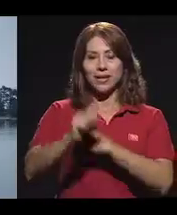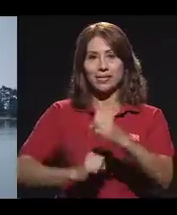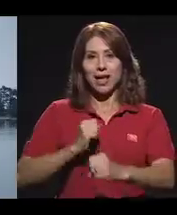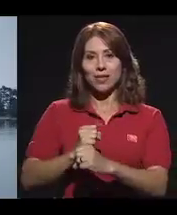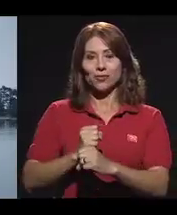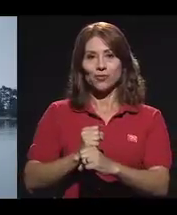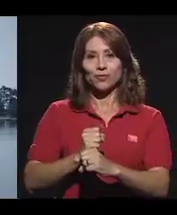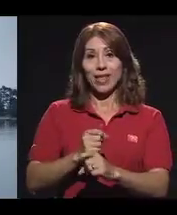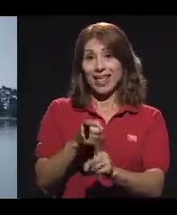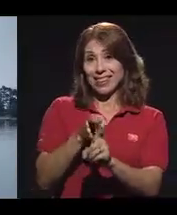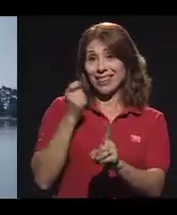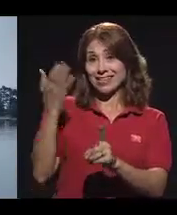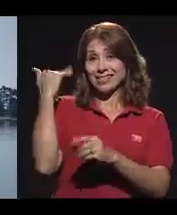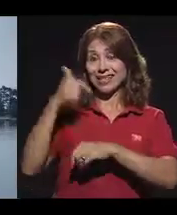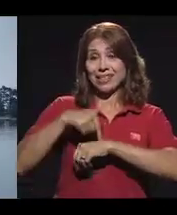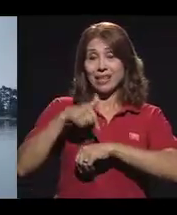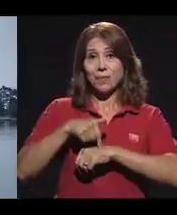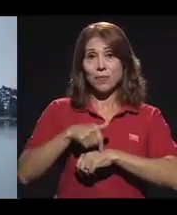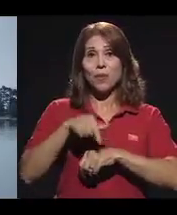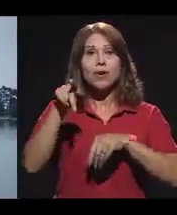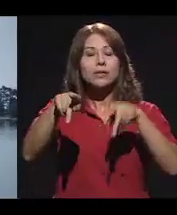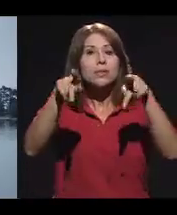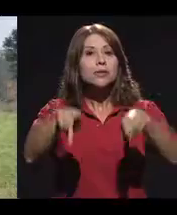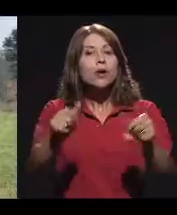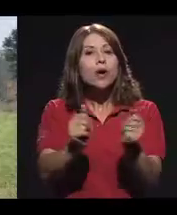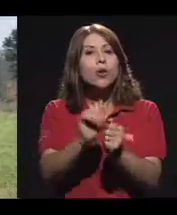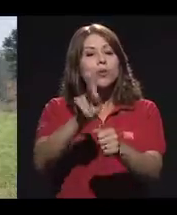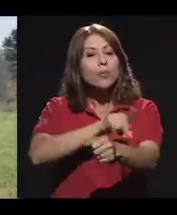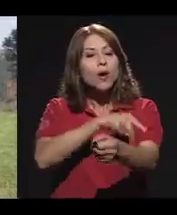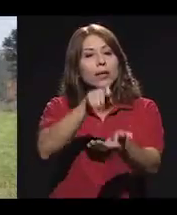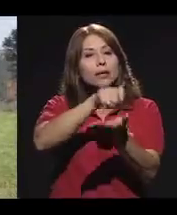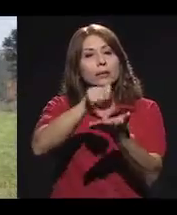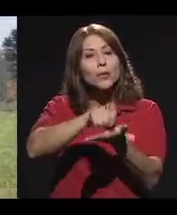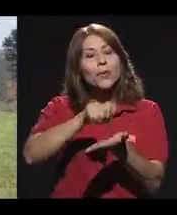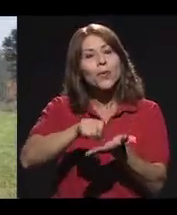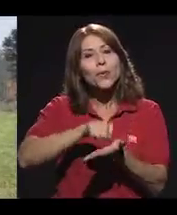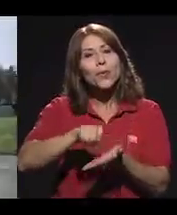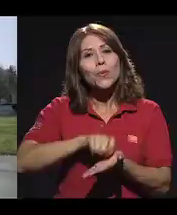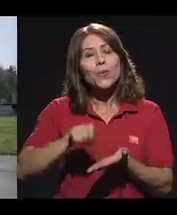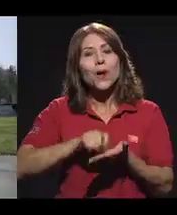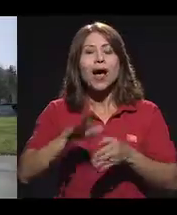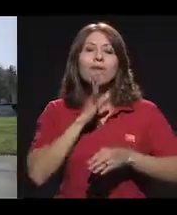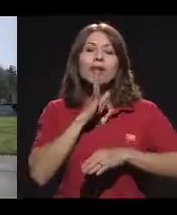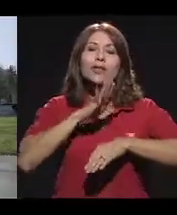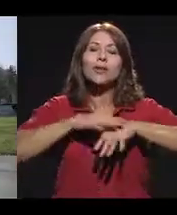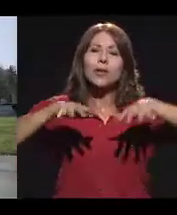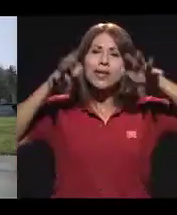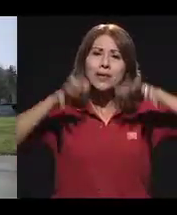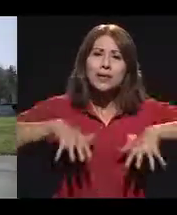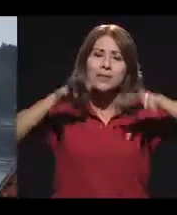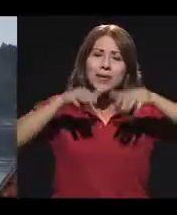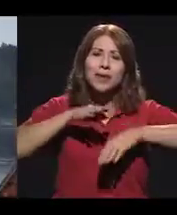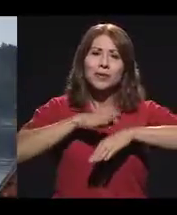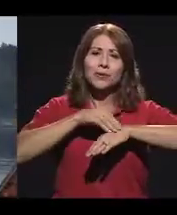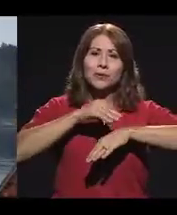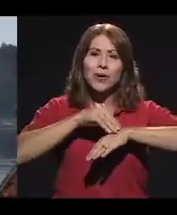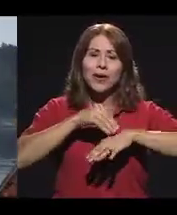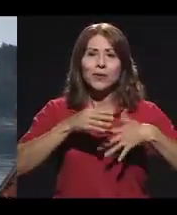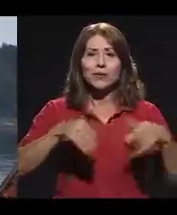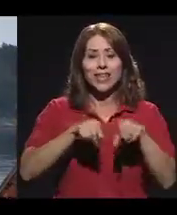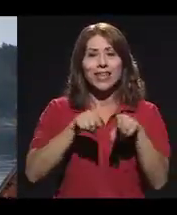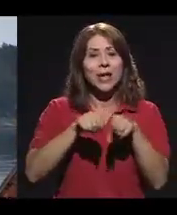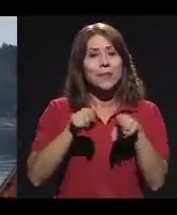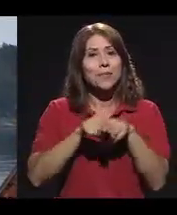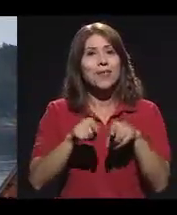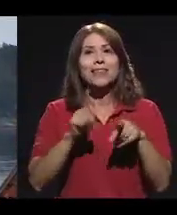Desde entonces, este destacado personaje ha capturado en sus poemas los largos inviernos suecos, el ritmo de las estaciones y la